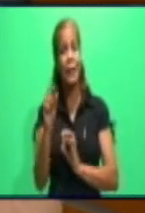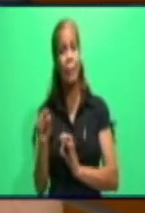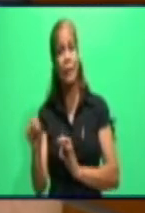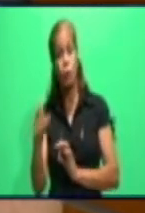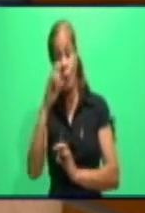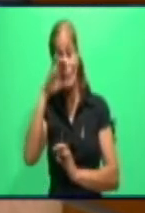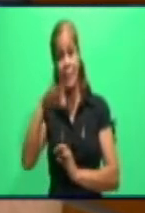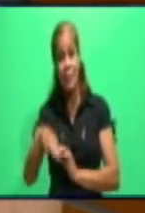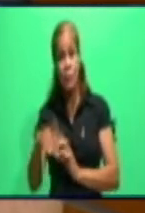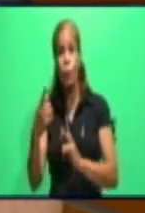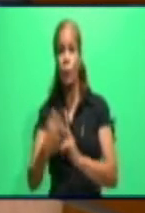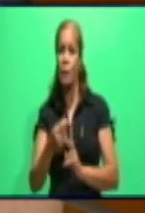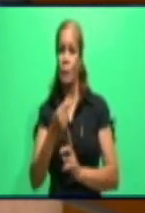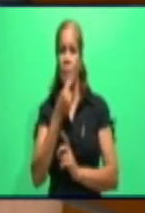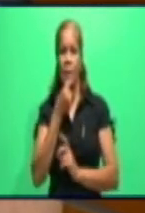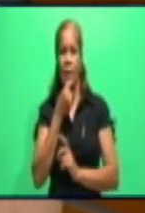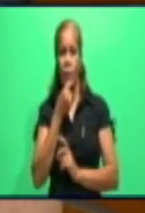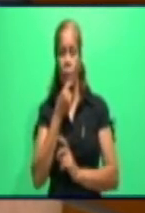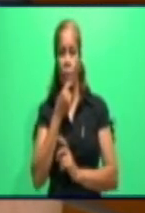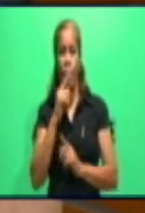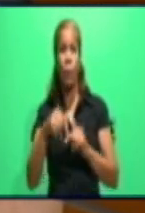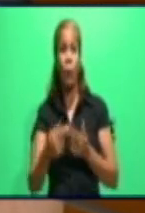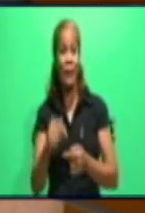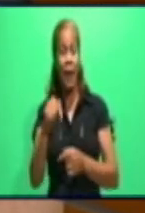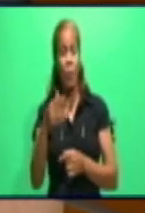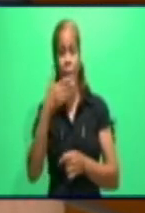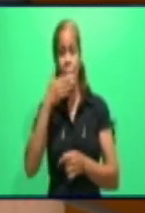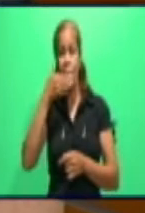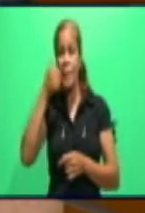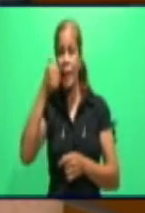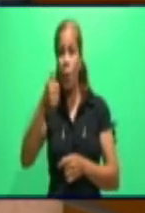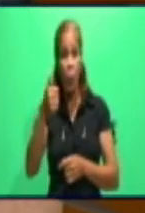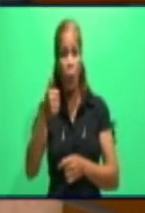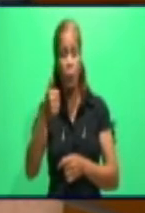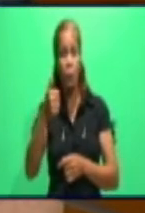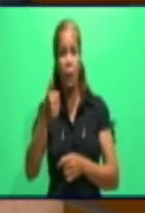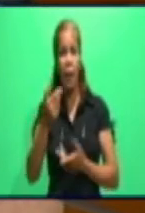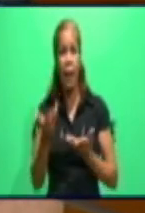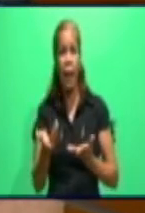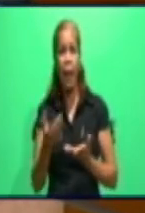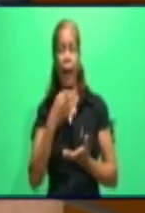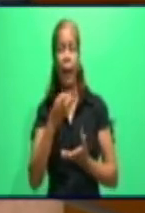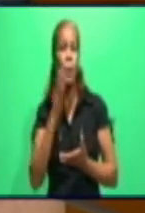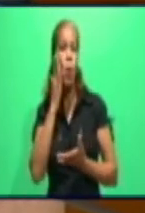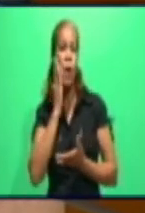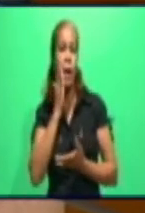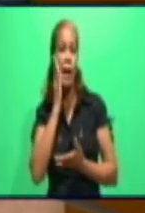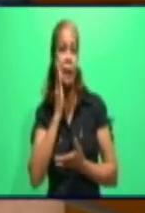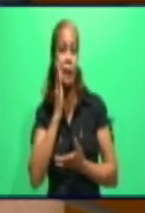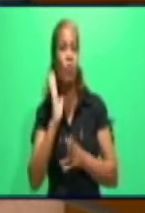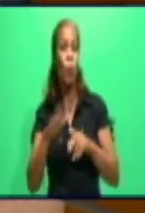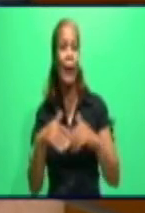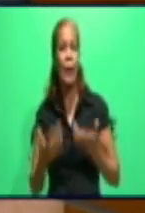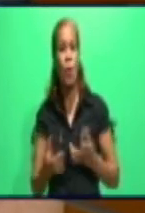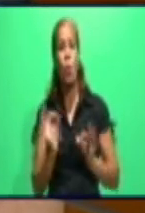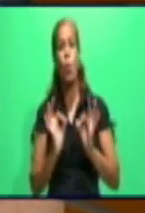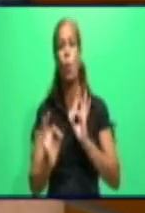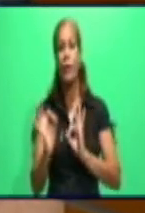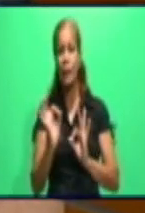estos momentos la mejor manifestación de afecto que nosotros podemos manifestar es cuidando nuestra familia